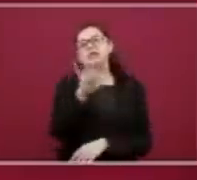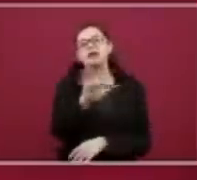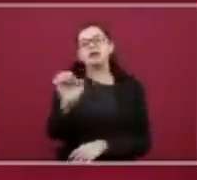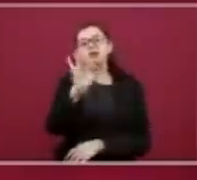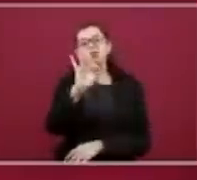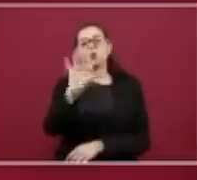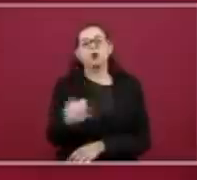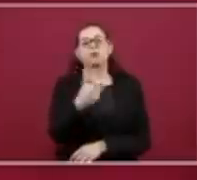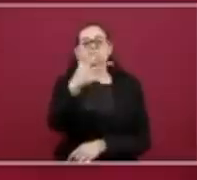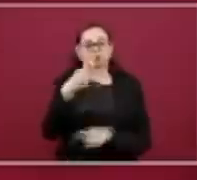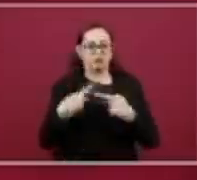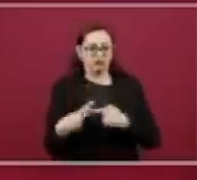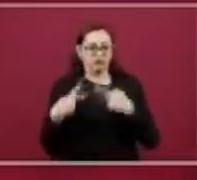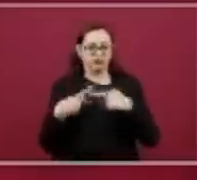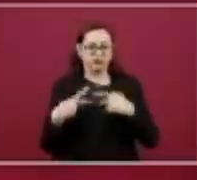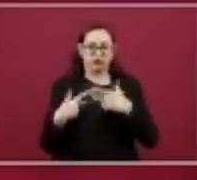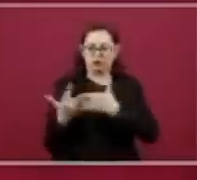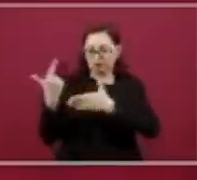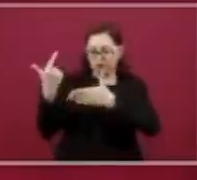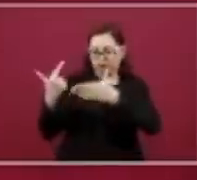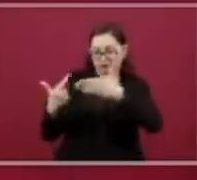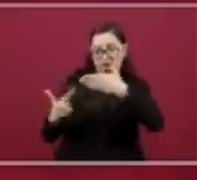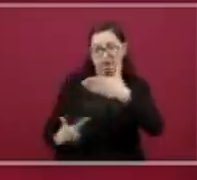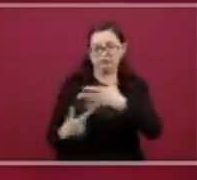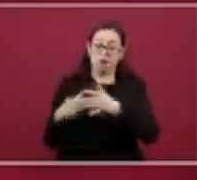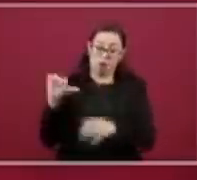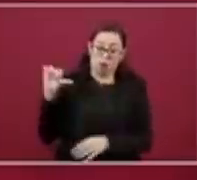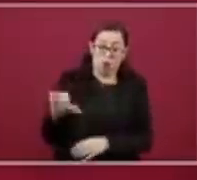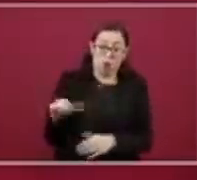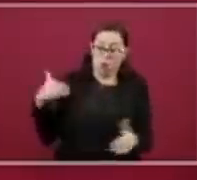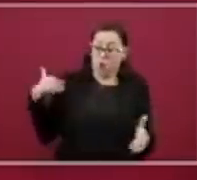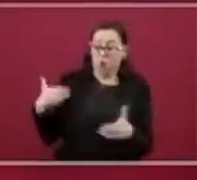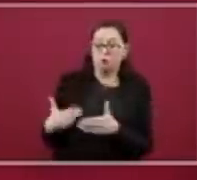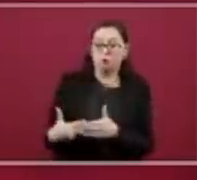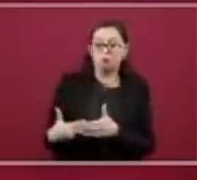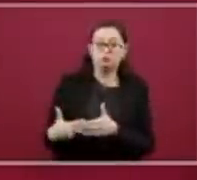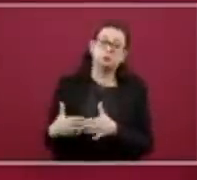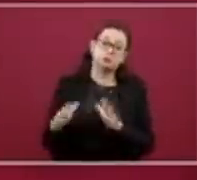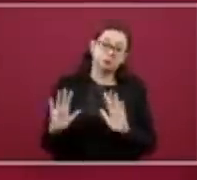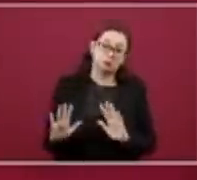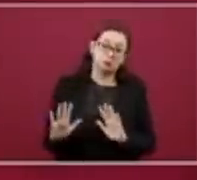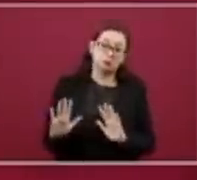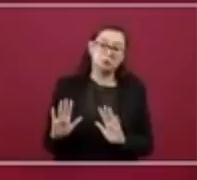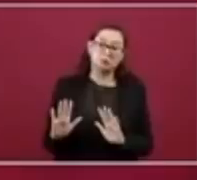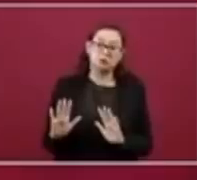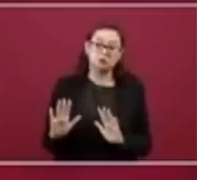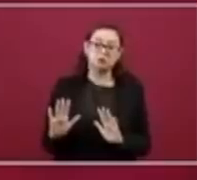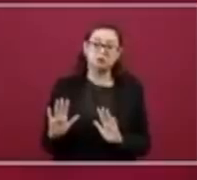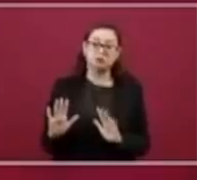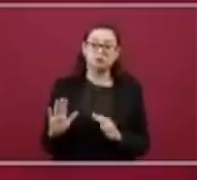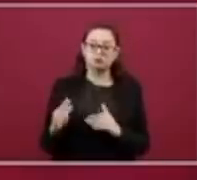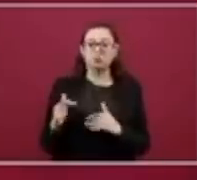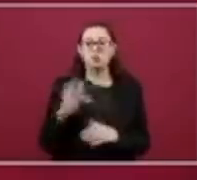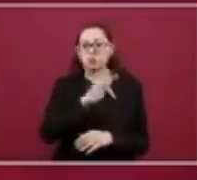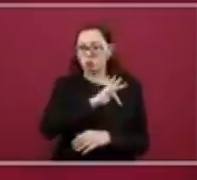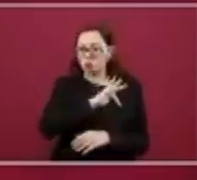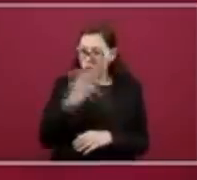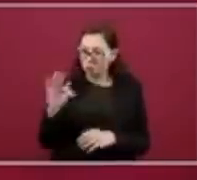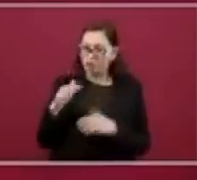548 personas hasta ahora, pero hay plazo